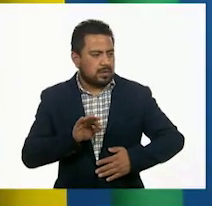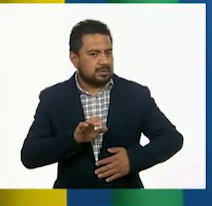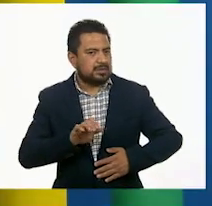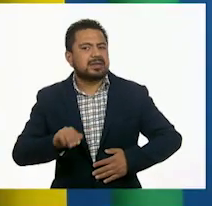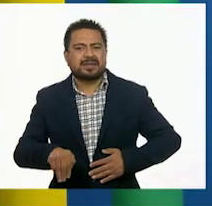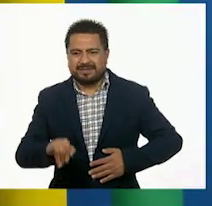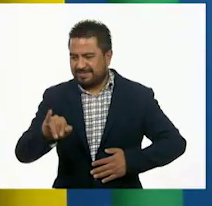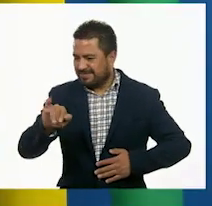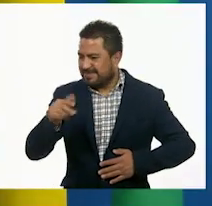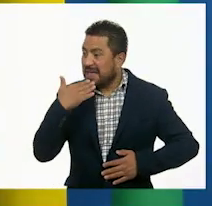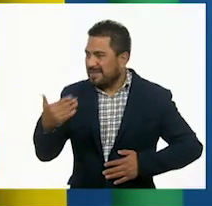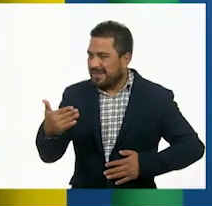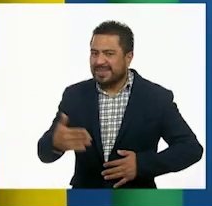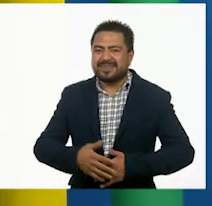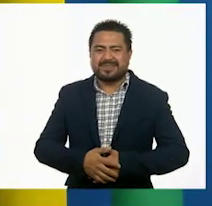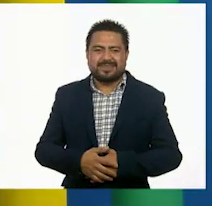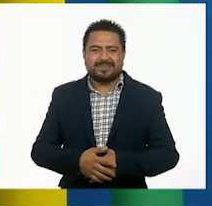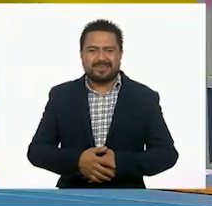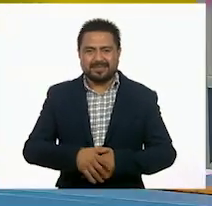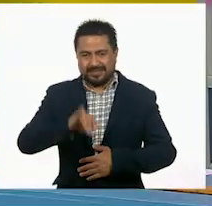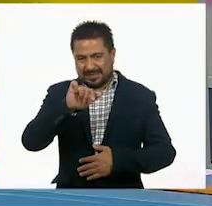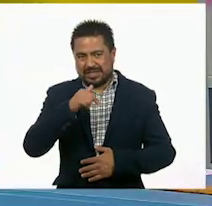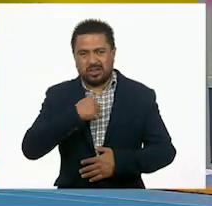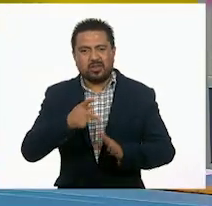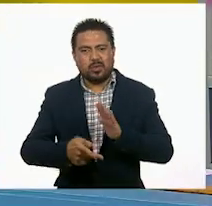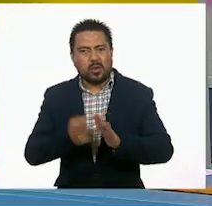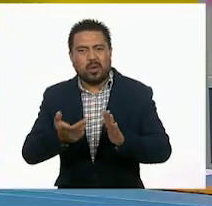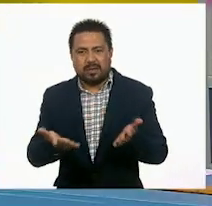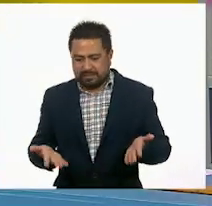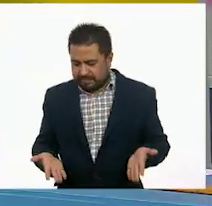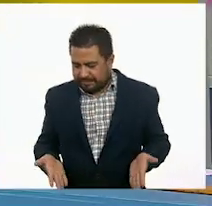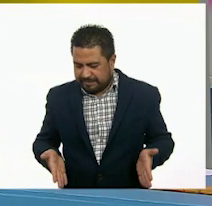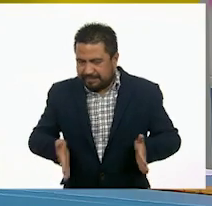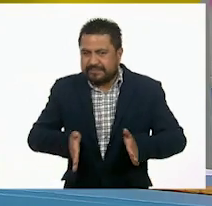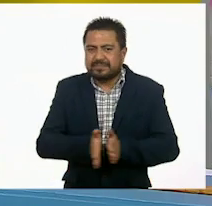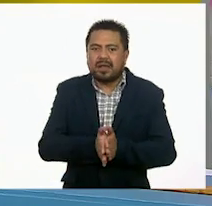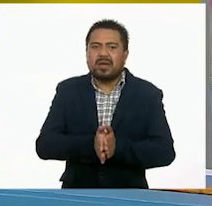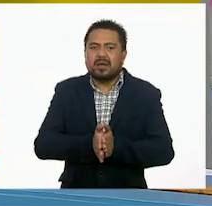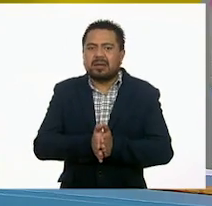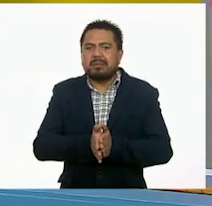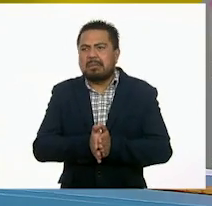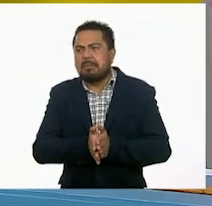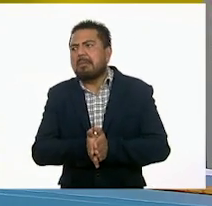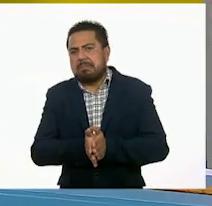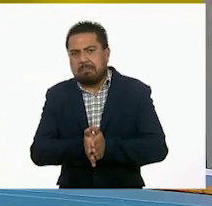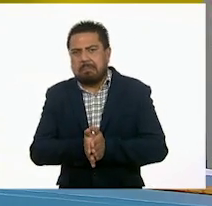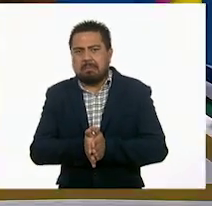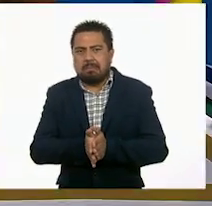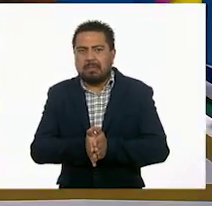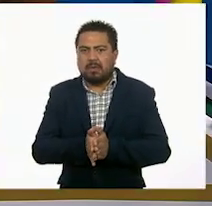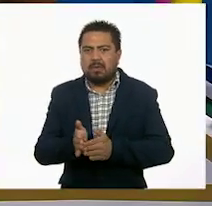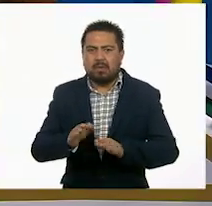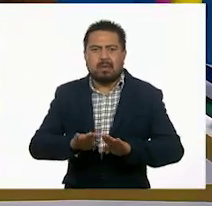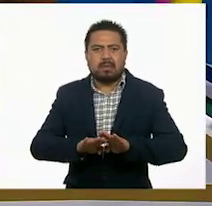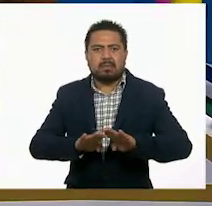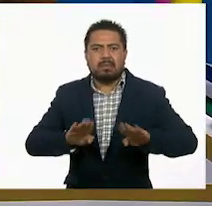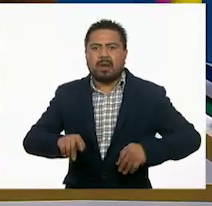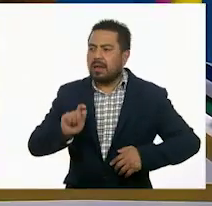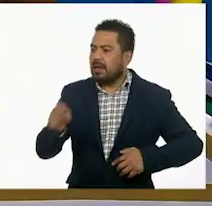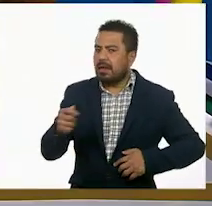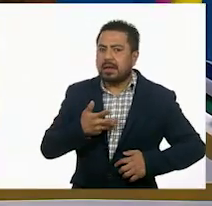bien. Si la doblo nuevamente a la mitad, ¿cuánto